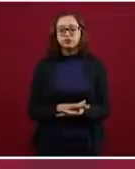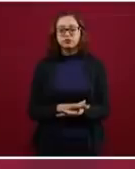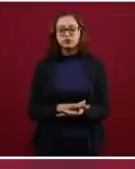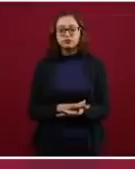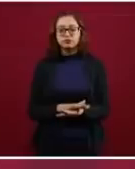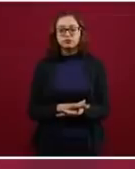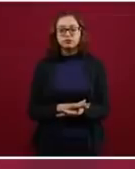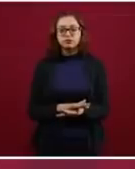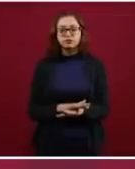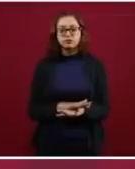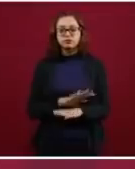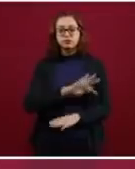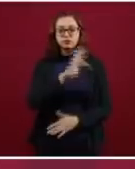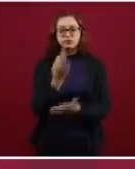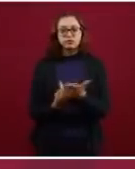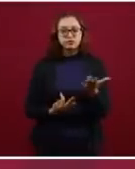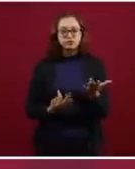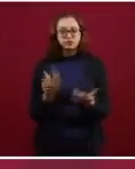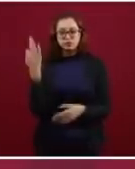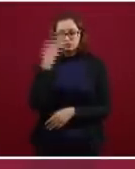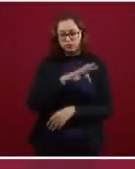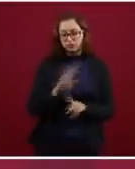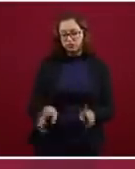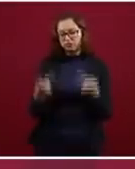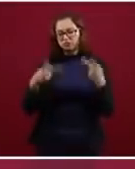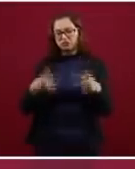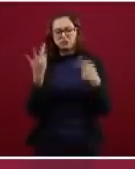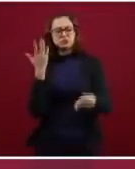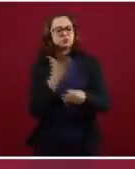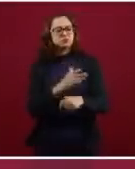a los que falsifican facturas.